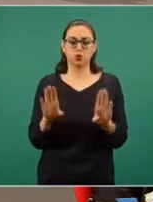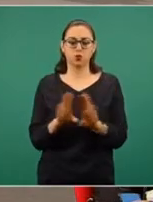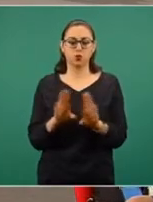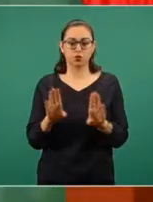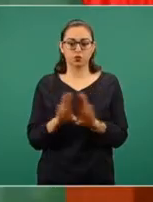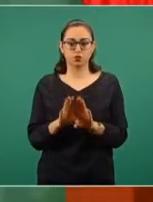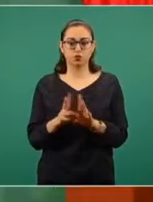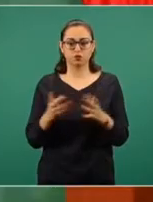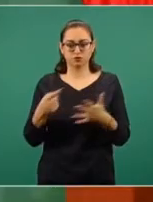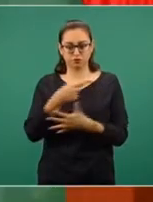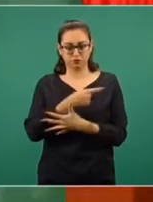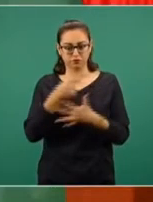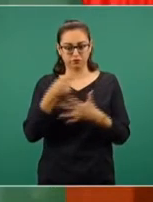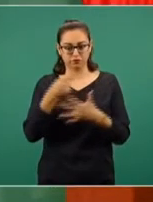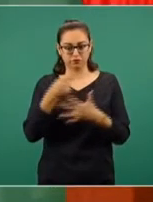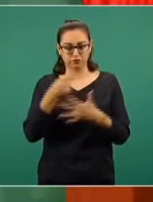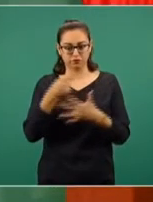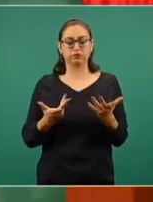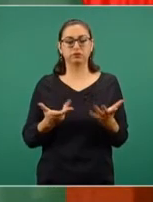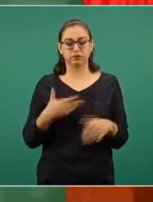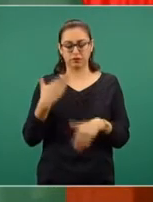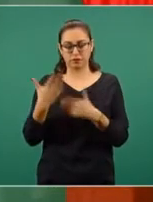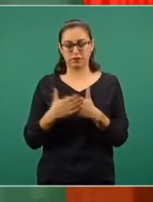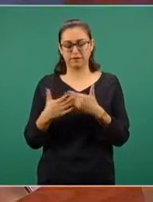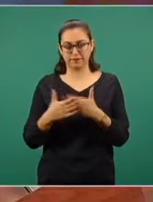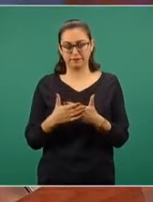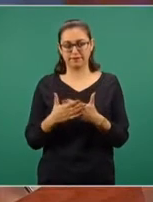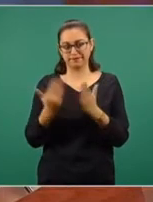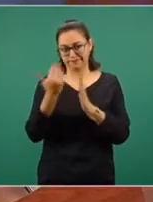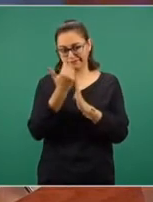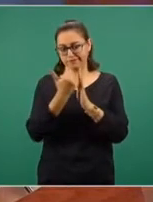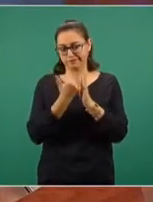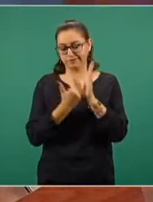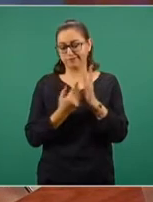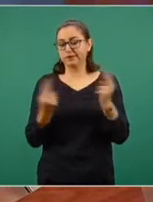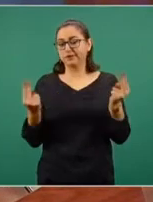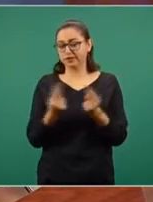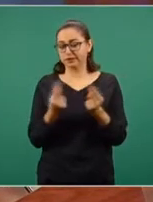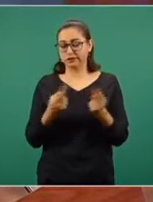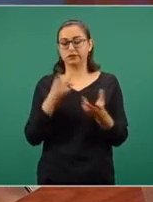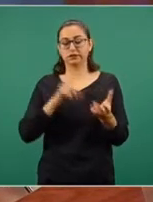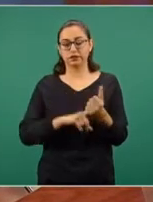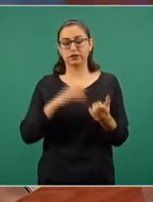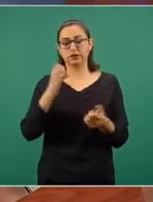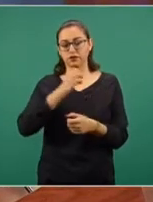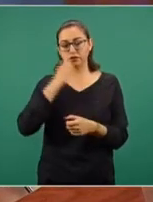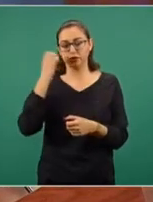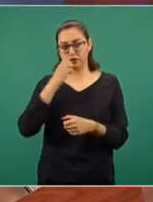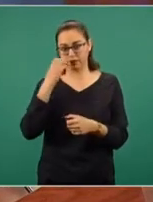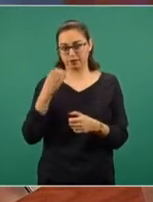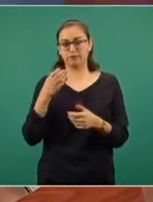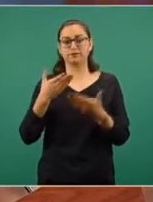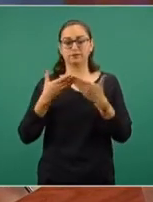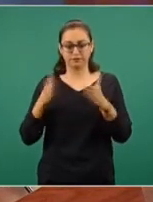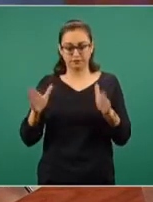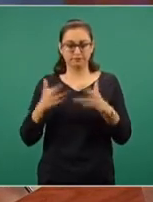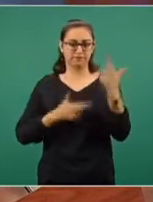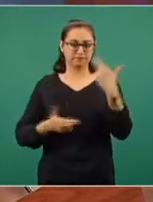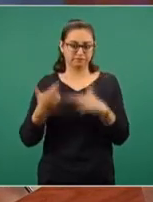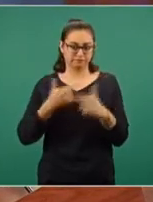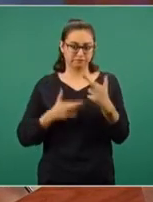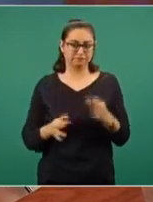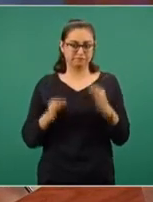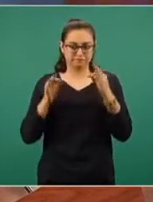algunas de las medidas que se van a solicitar que se consideren en los centros educativos para que efectivamente lograr